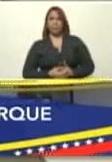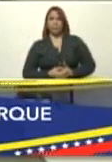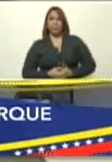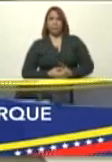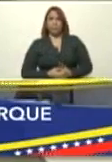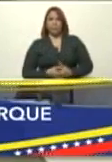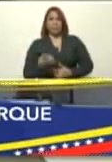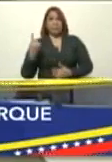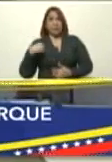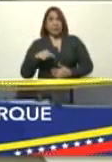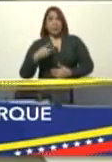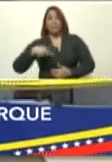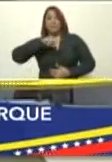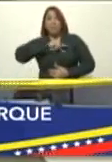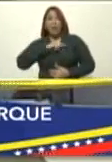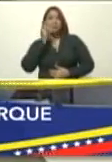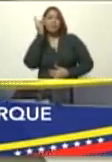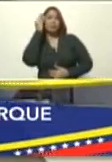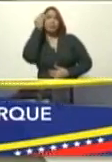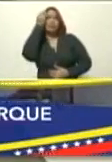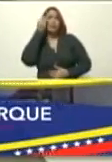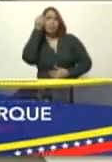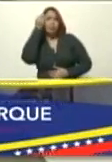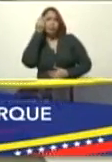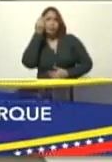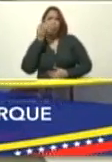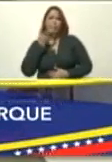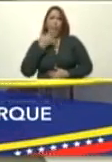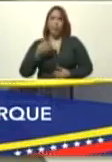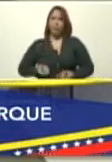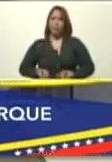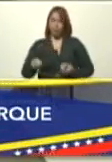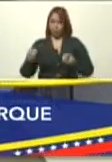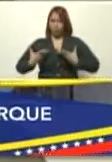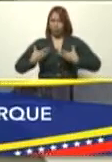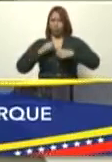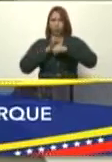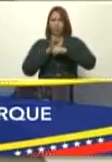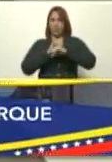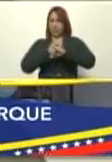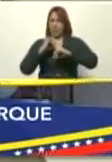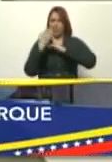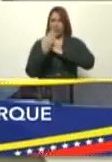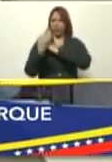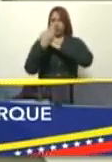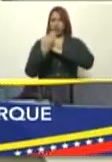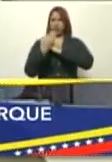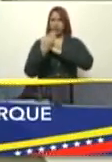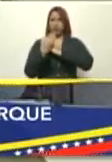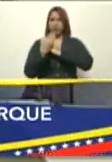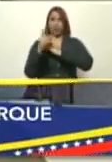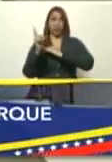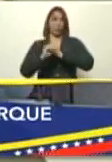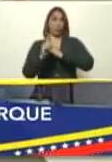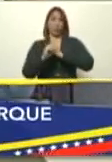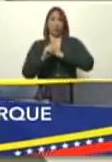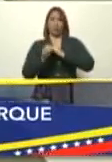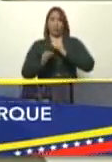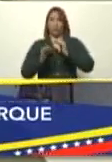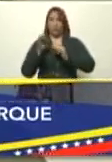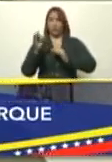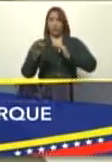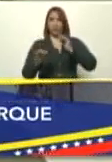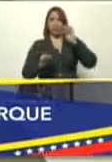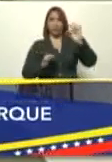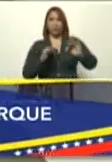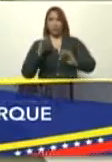se tenía la falsa creencia del que le quedaba coronavirus ya quedaba protegido. No, con las mutaciones y las